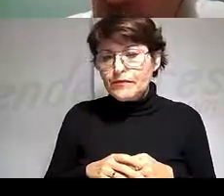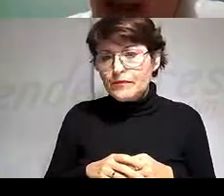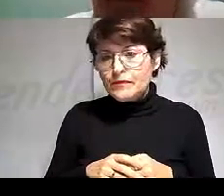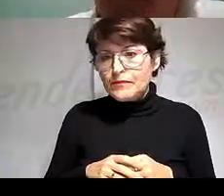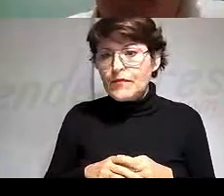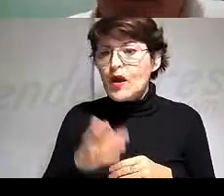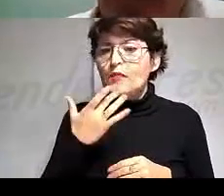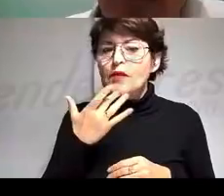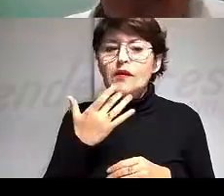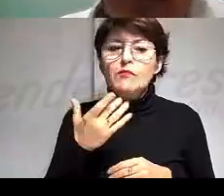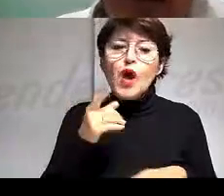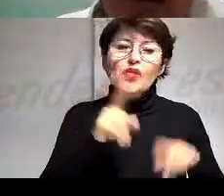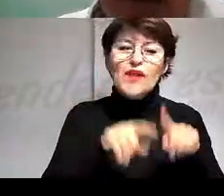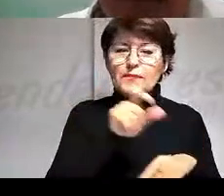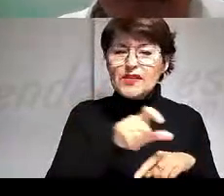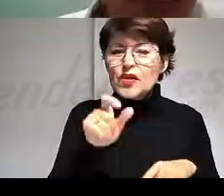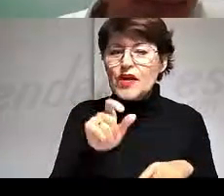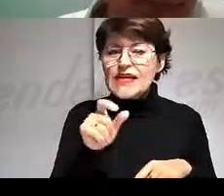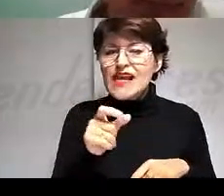no come, que hace dietas